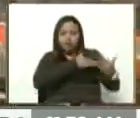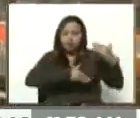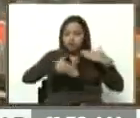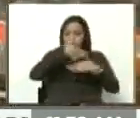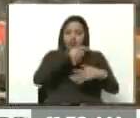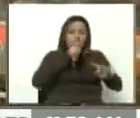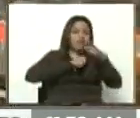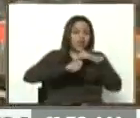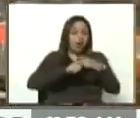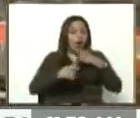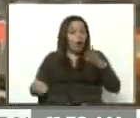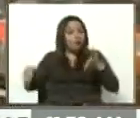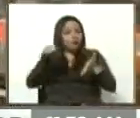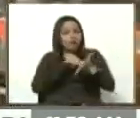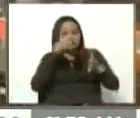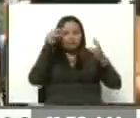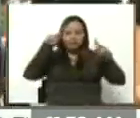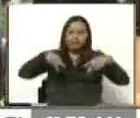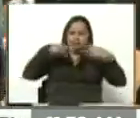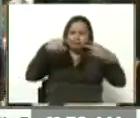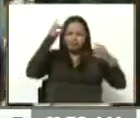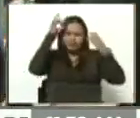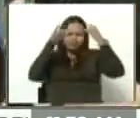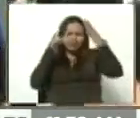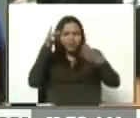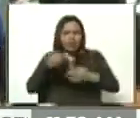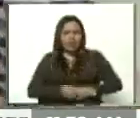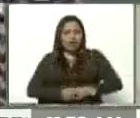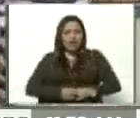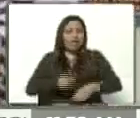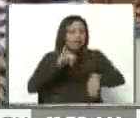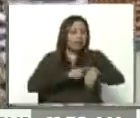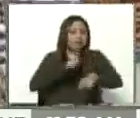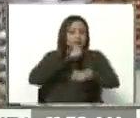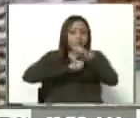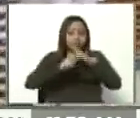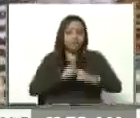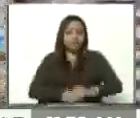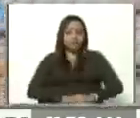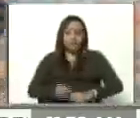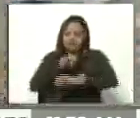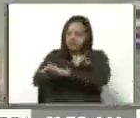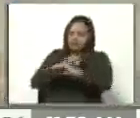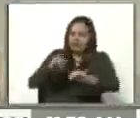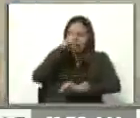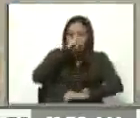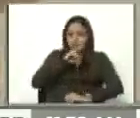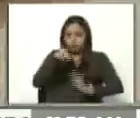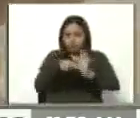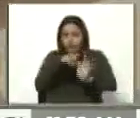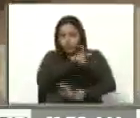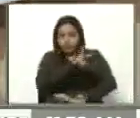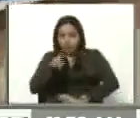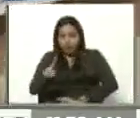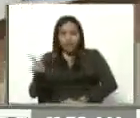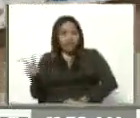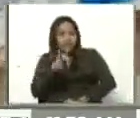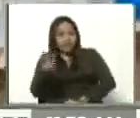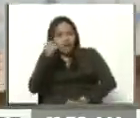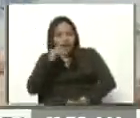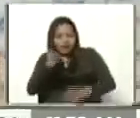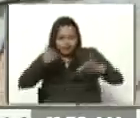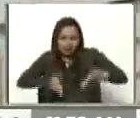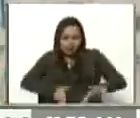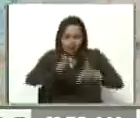y reinventándose en medio de las dificultades. Al cierre del año 2021, Venezuela entró en la senda